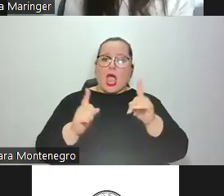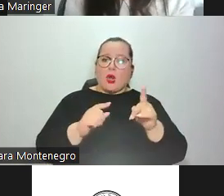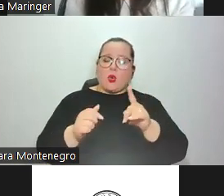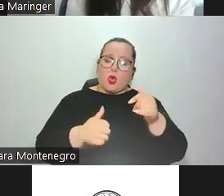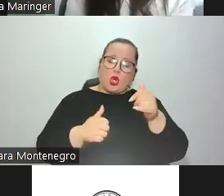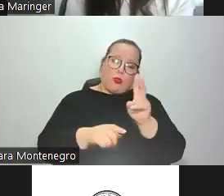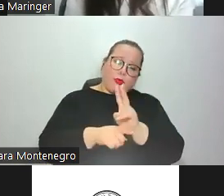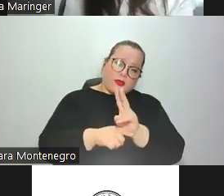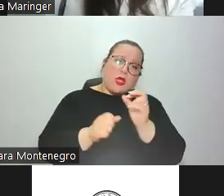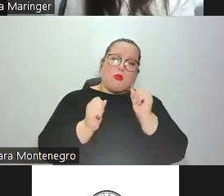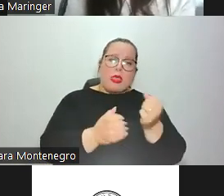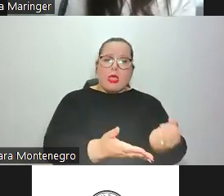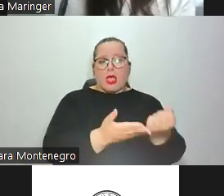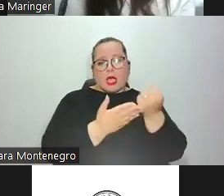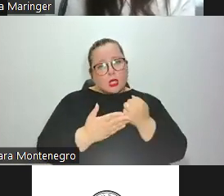que nos pueden ayudar.